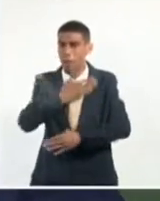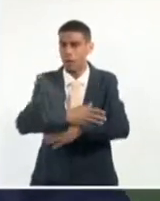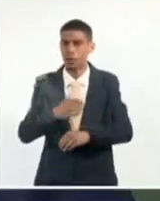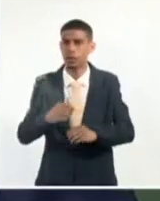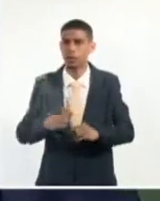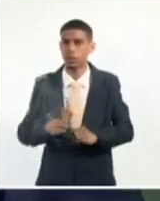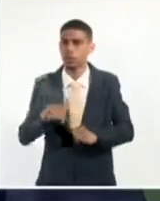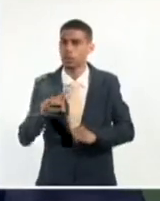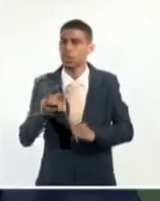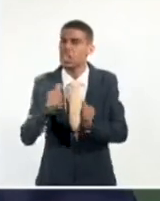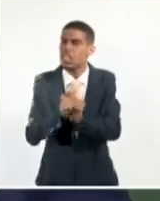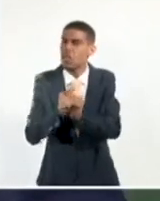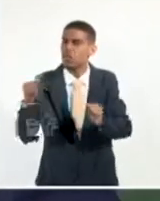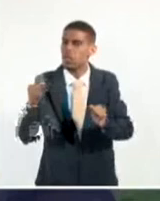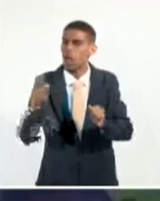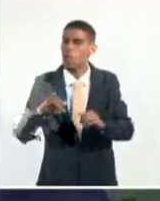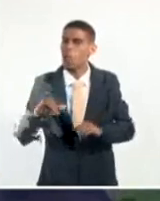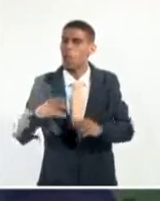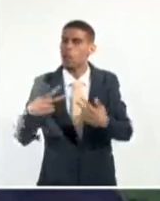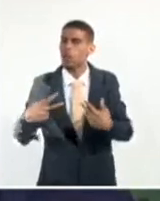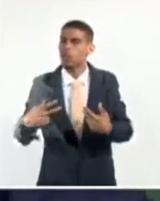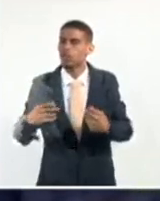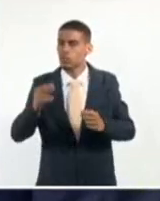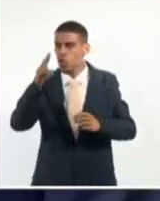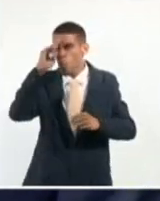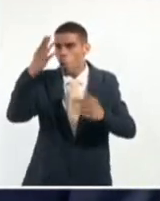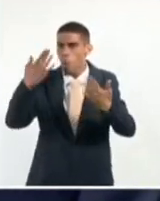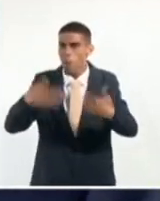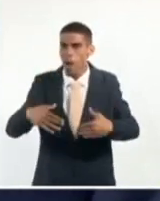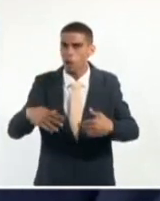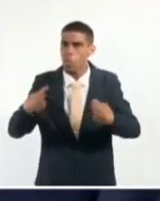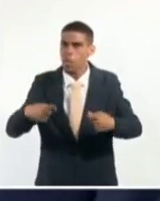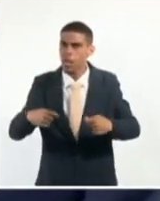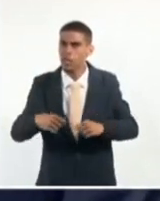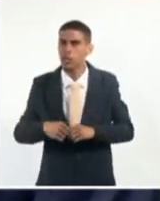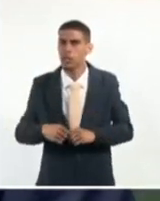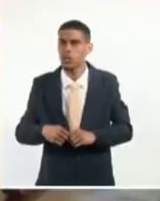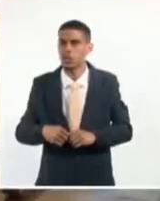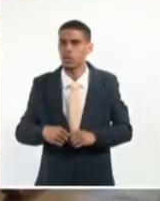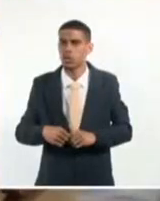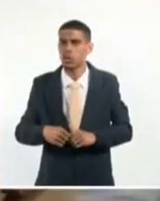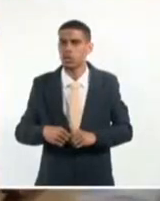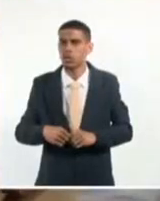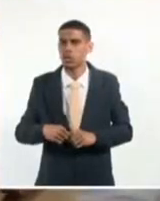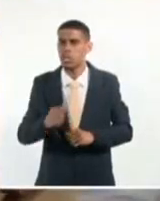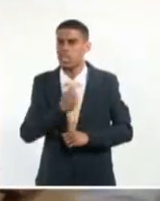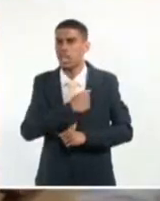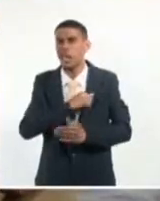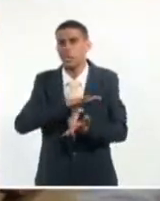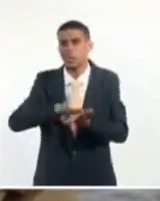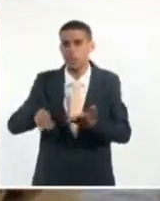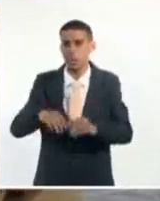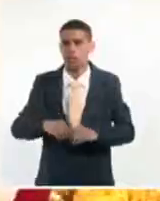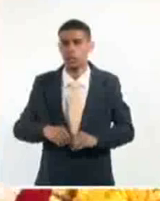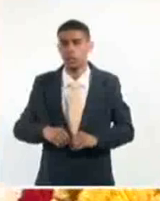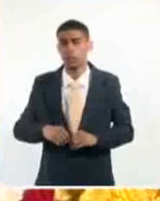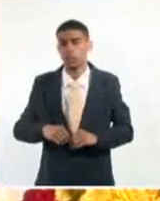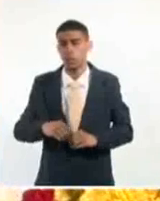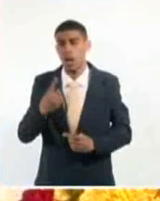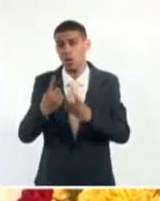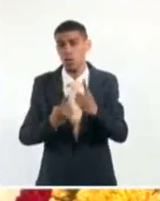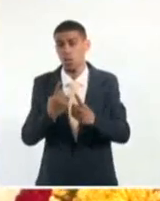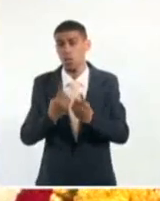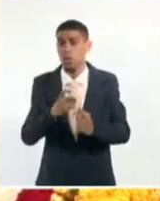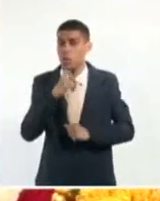y derechos humanos que los poderosos en la realidad han vaciado de contenido. A pesar de los obstáculos que generó la pandemia